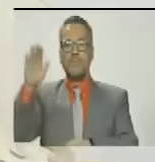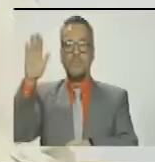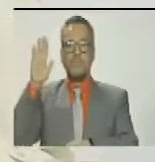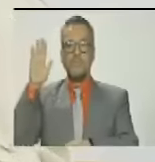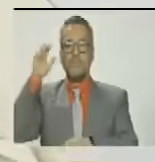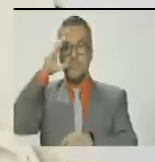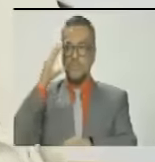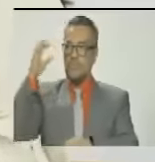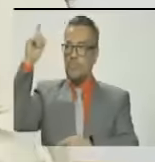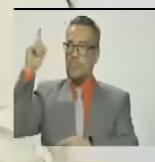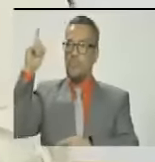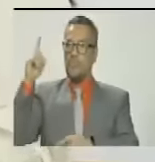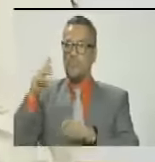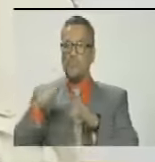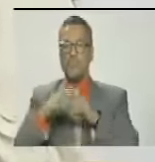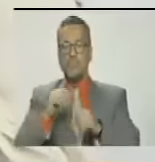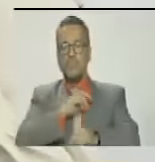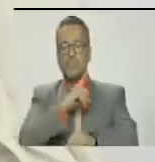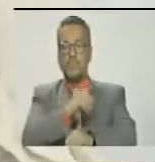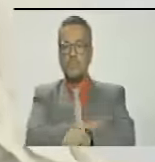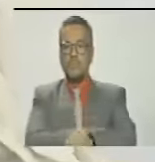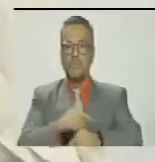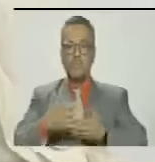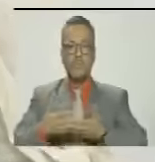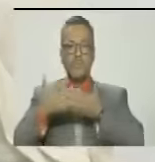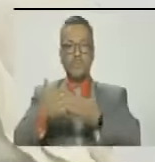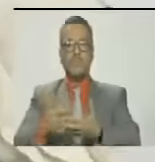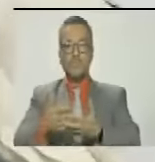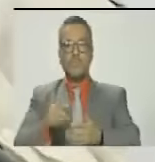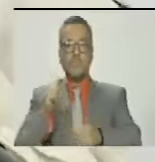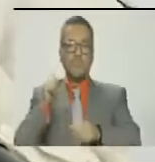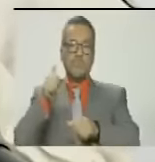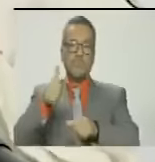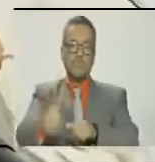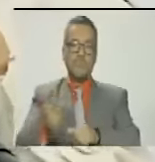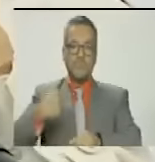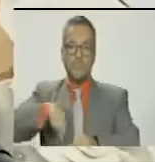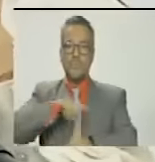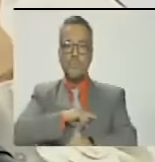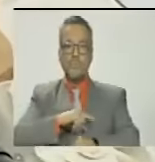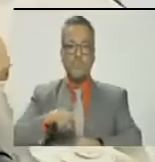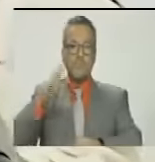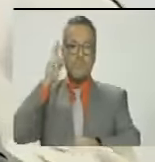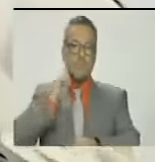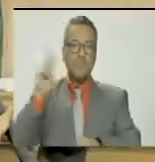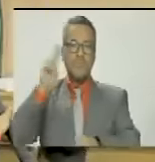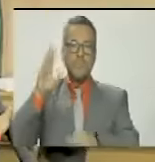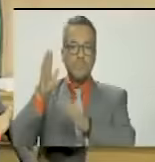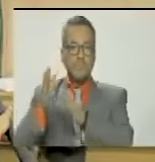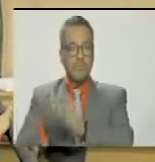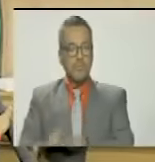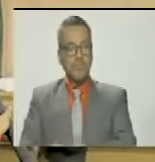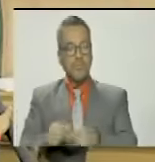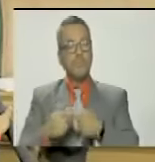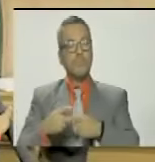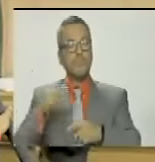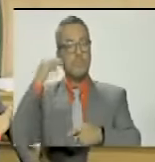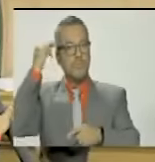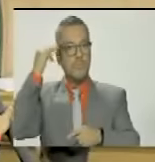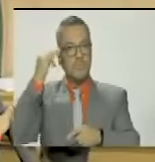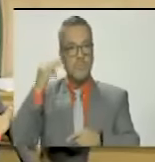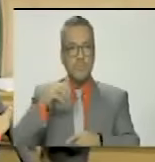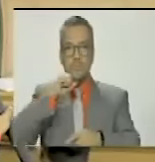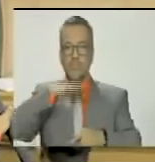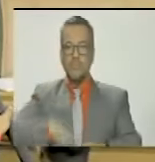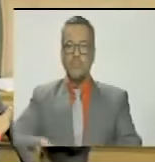Juro ante Dios Todopoderoso, por el legado infinito de nuestro libertador Simón Bolívar, por la memoria histórica de